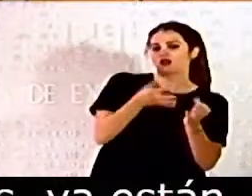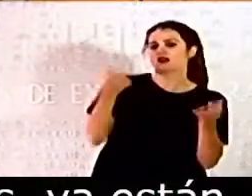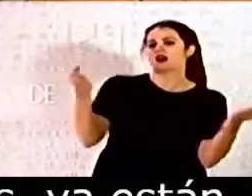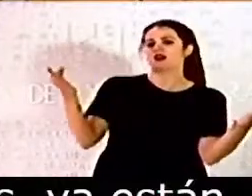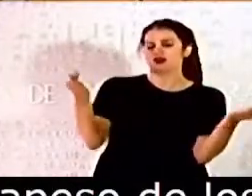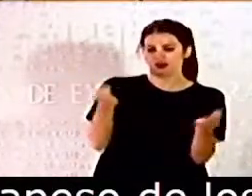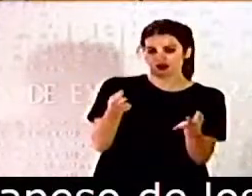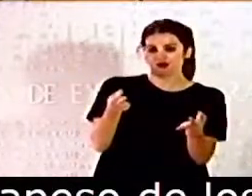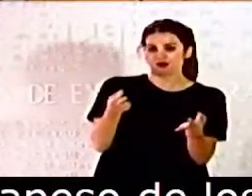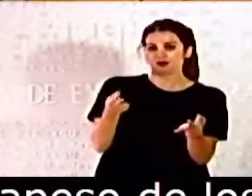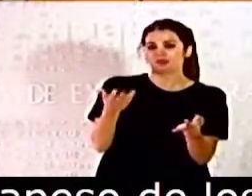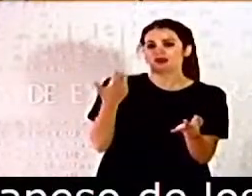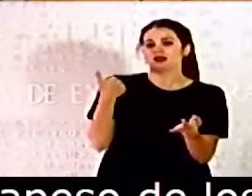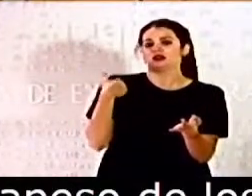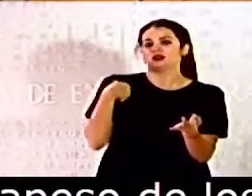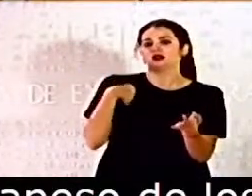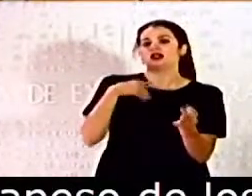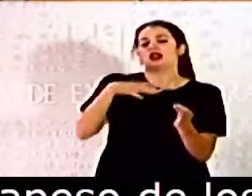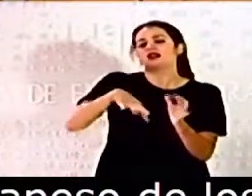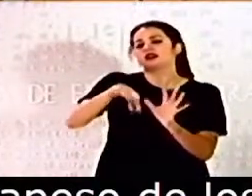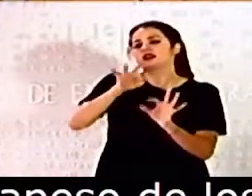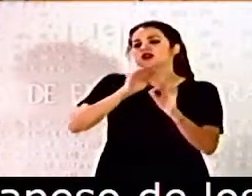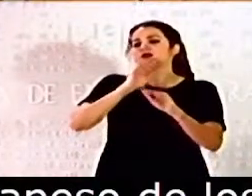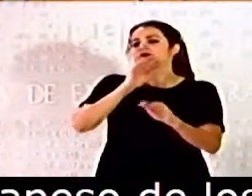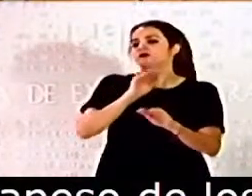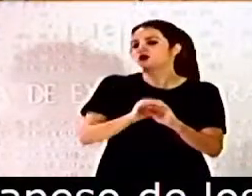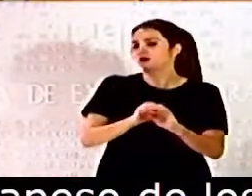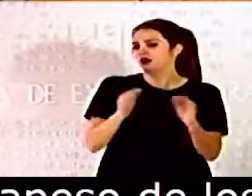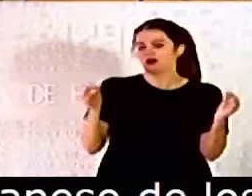supuesto, acatar y respetar la decisión de los jueces.